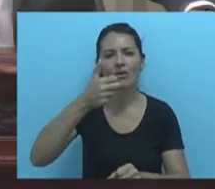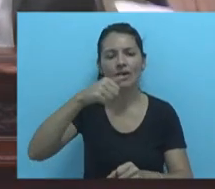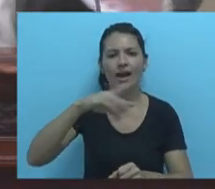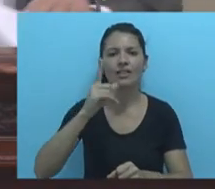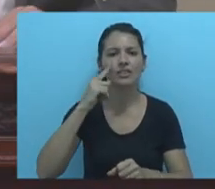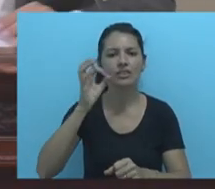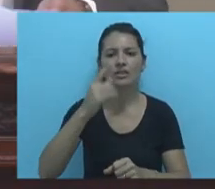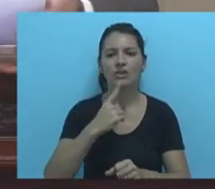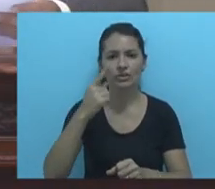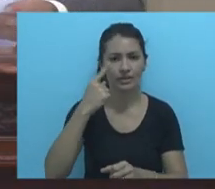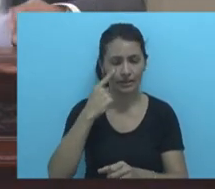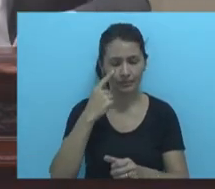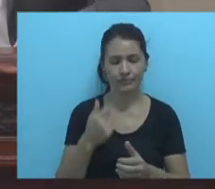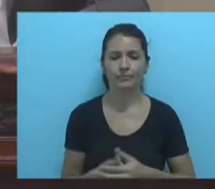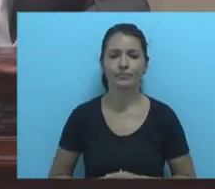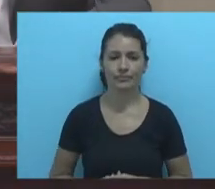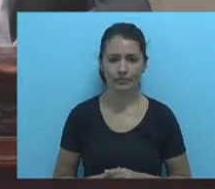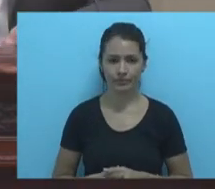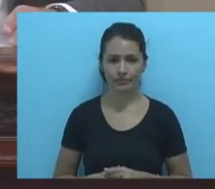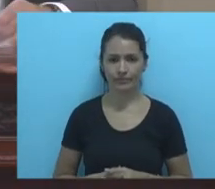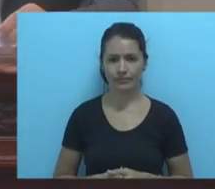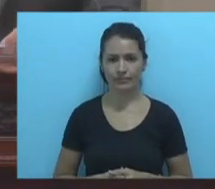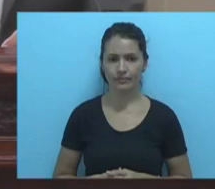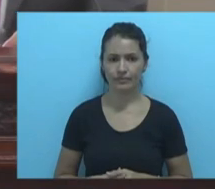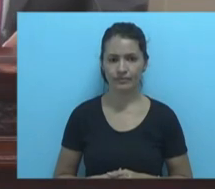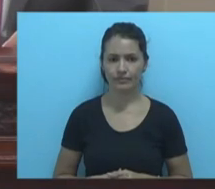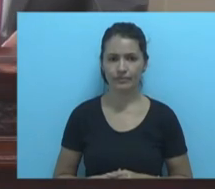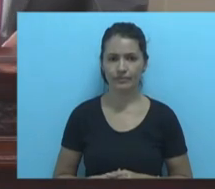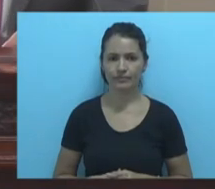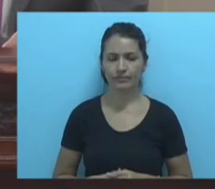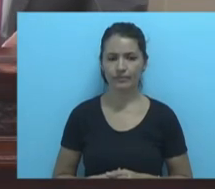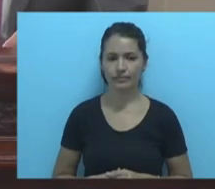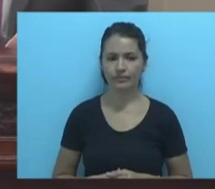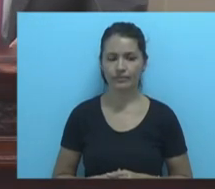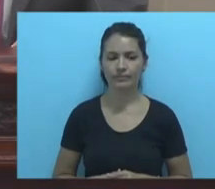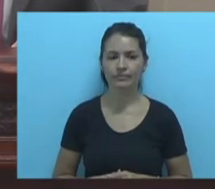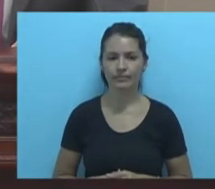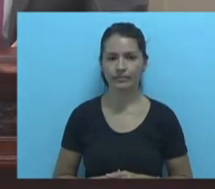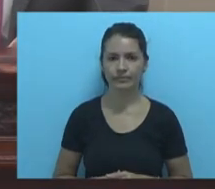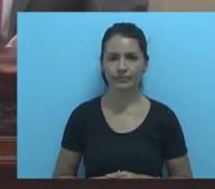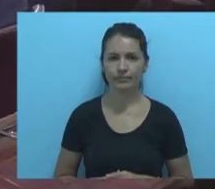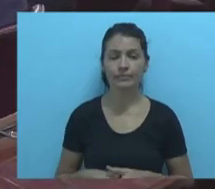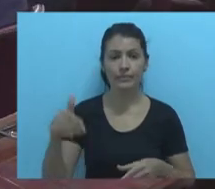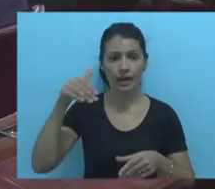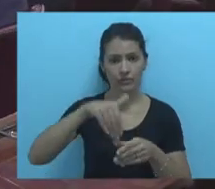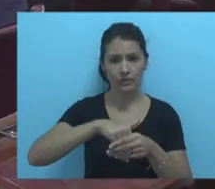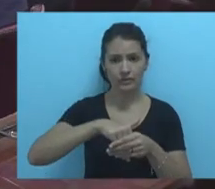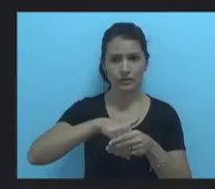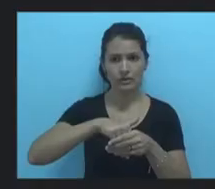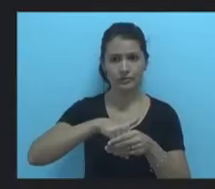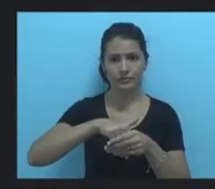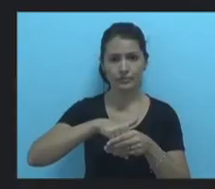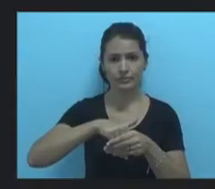el tratamiento sobre tablas del proyecto de comunicación. A votación, resulta